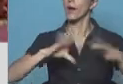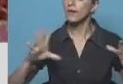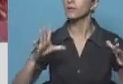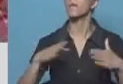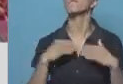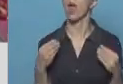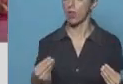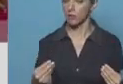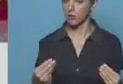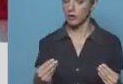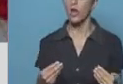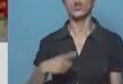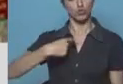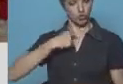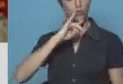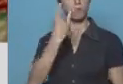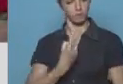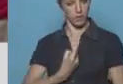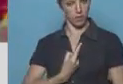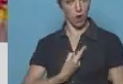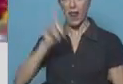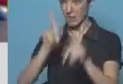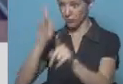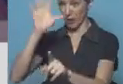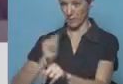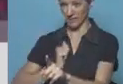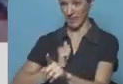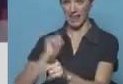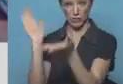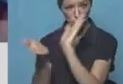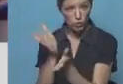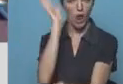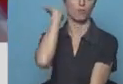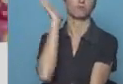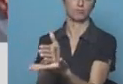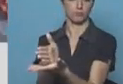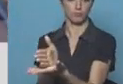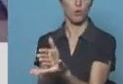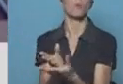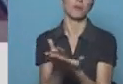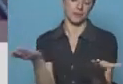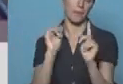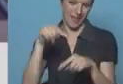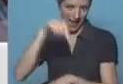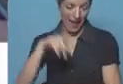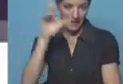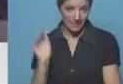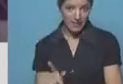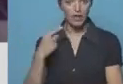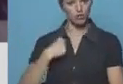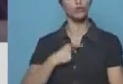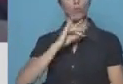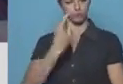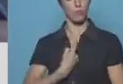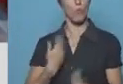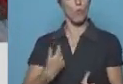que la Argentina pueda juzgar sus propios crímenes, porque en realidad obviamente se cometieron aquí en la Argentina. Así que eso me preocupa, y